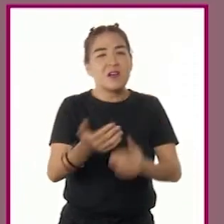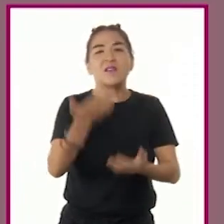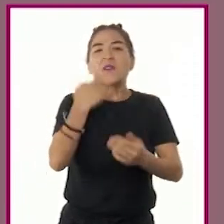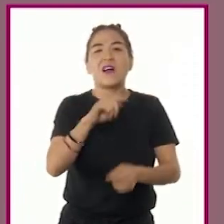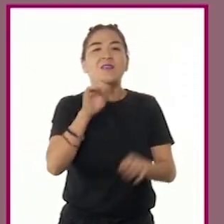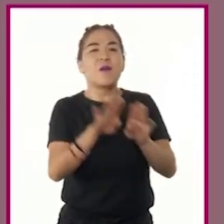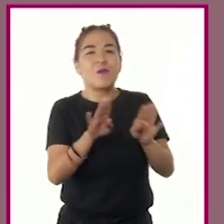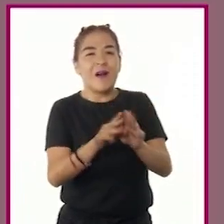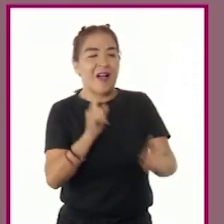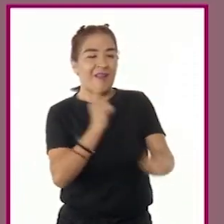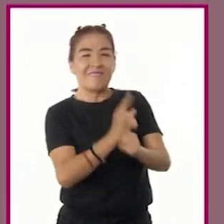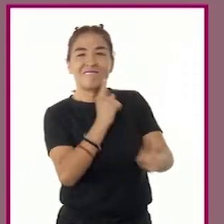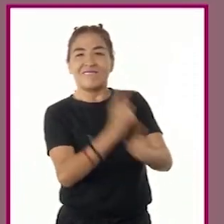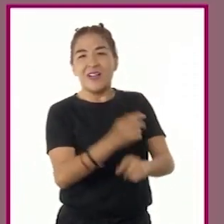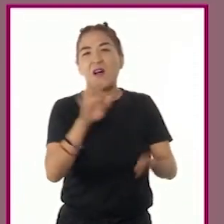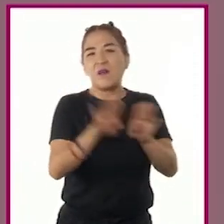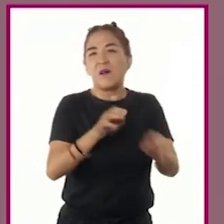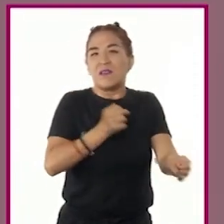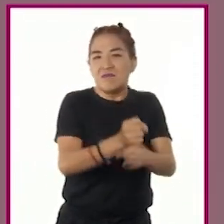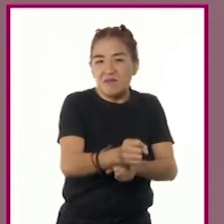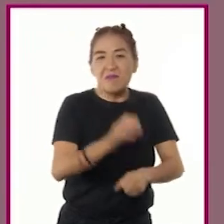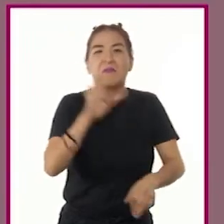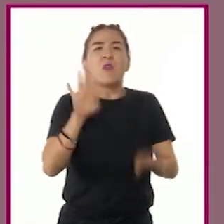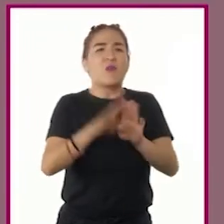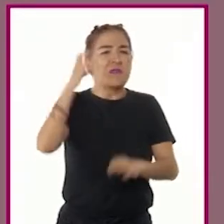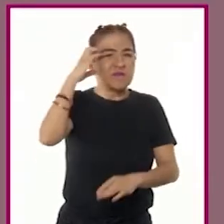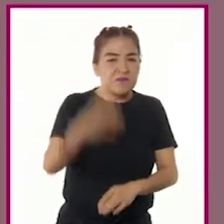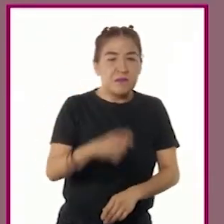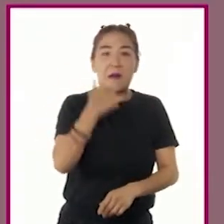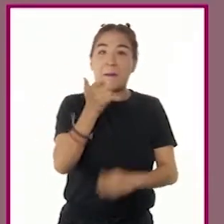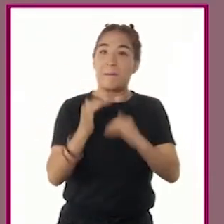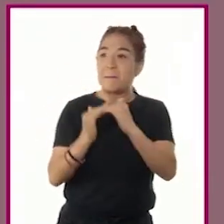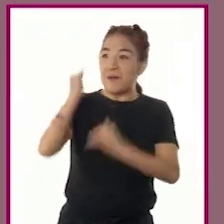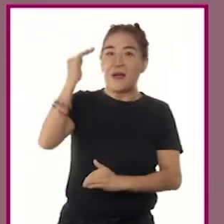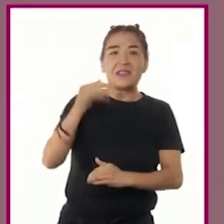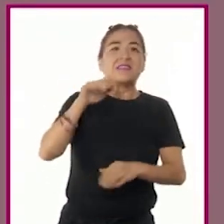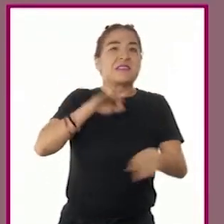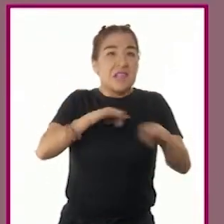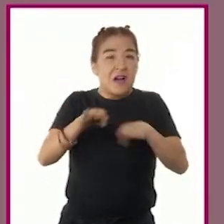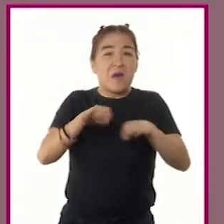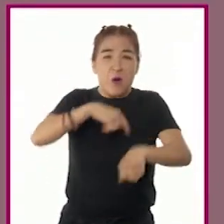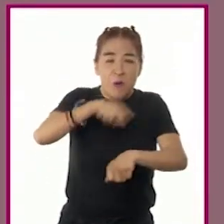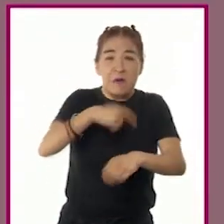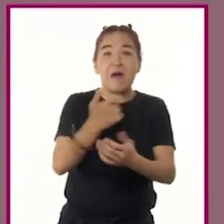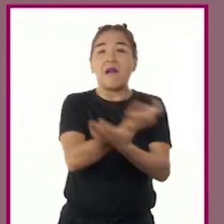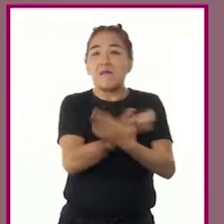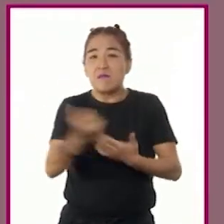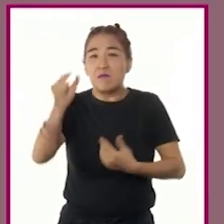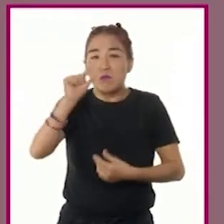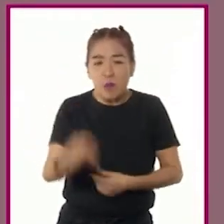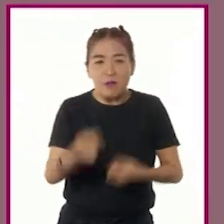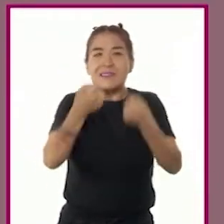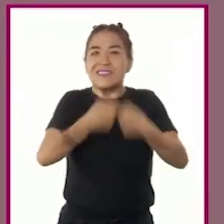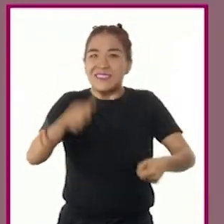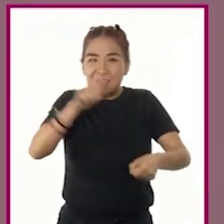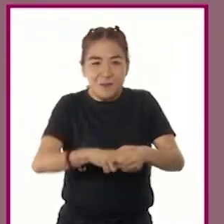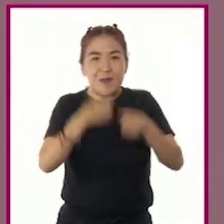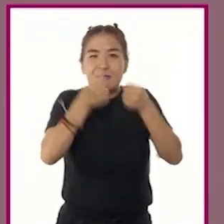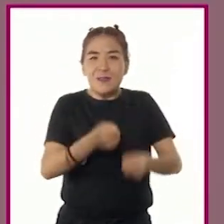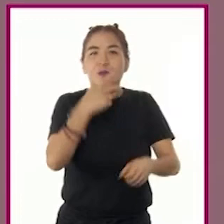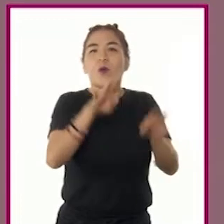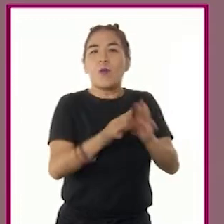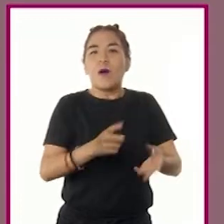y violencia, horarios de trabajo extenuantes, bajos salarios, poca o nula seguridad social y falta